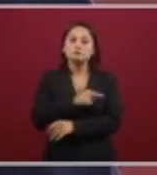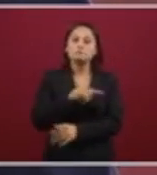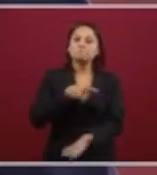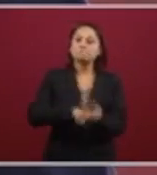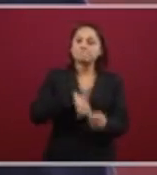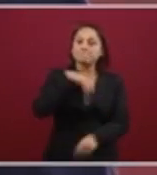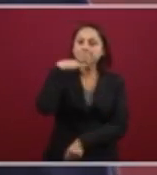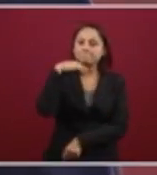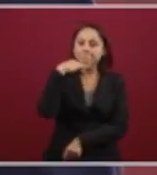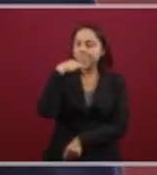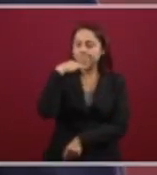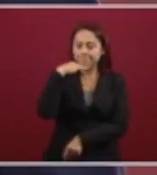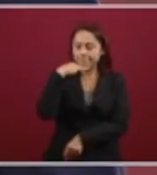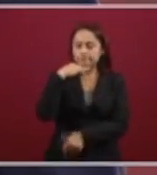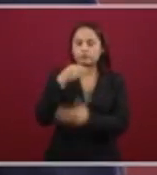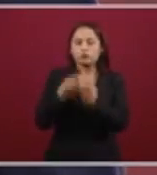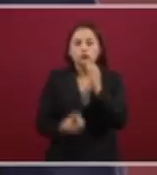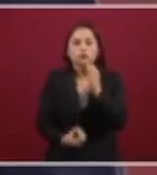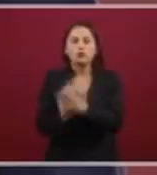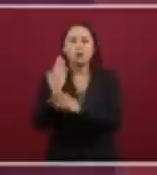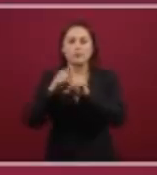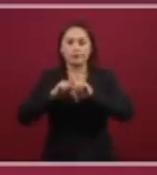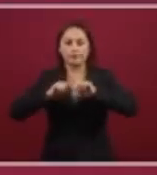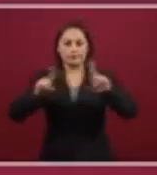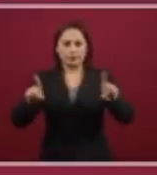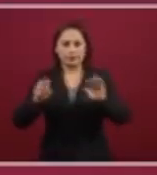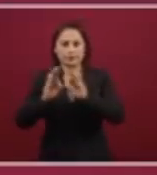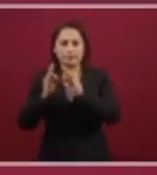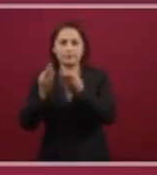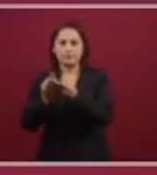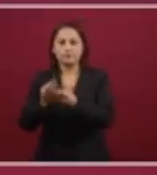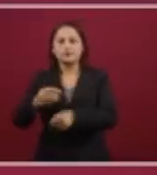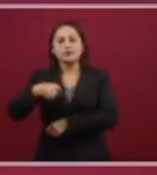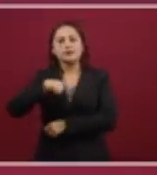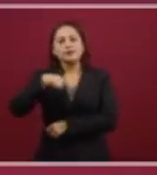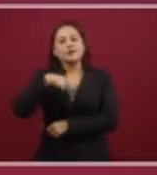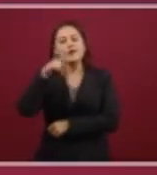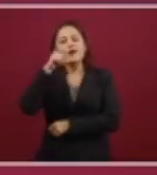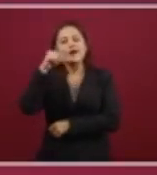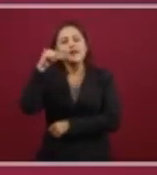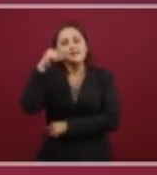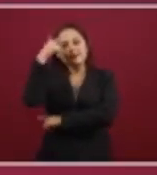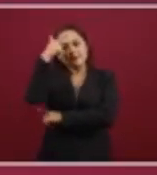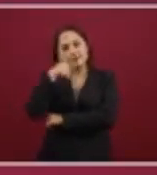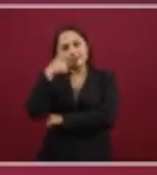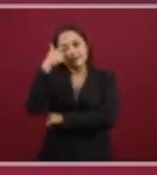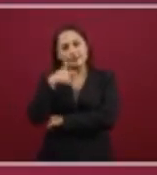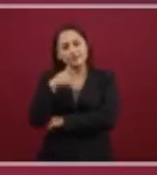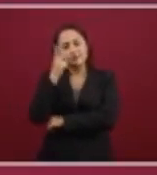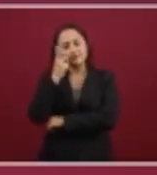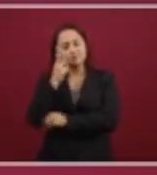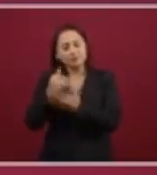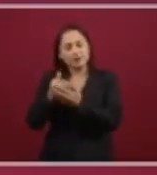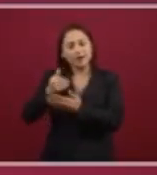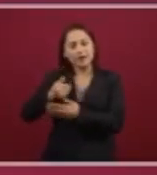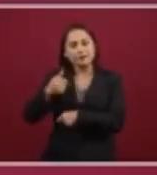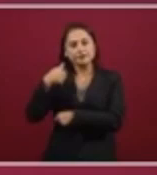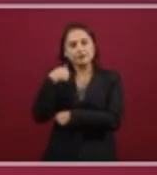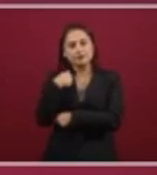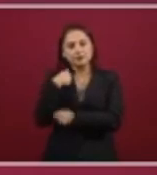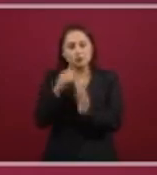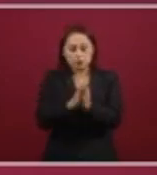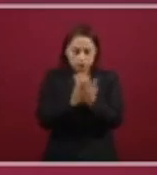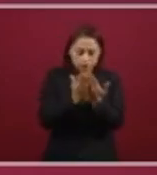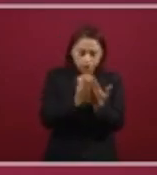Ya desde ayer en la noche, antes de dormir, empecé a revisar unos textos y